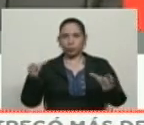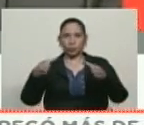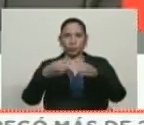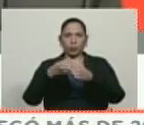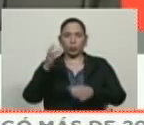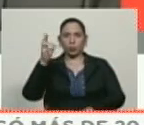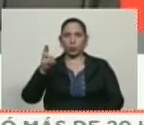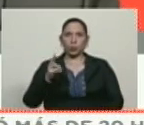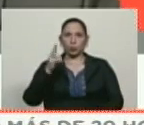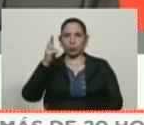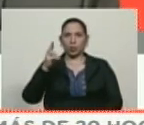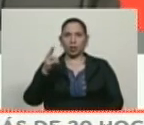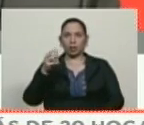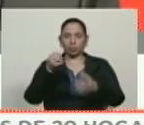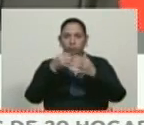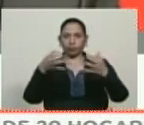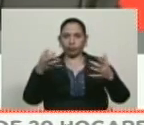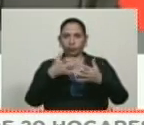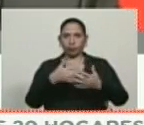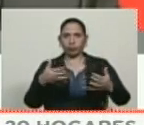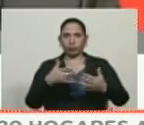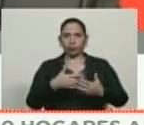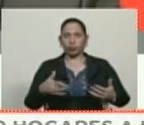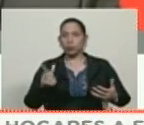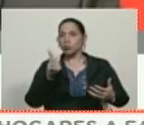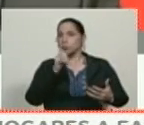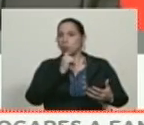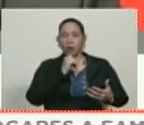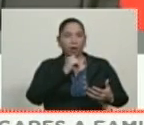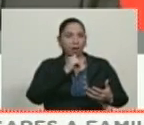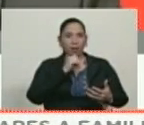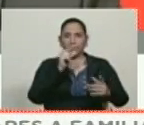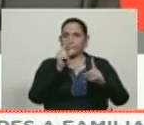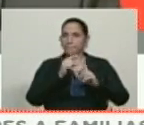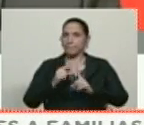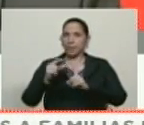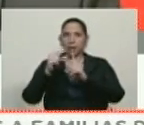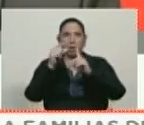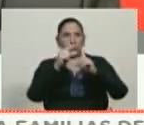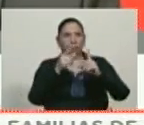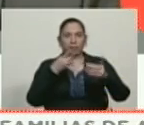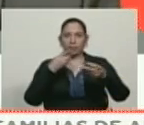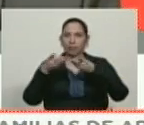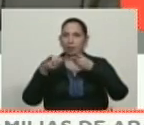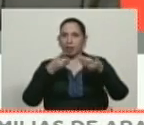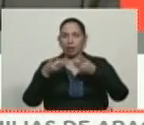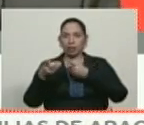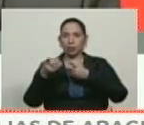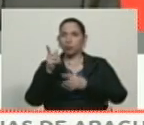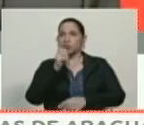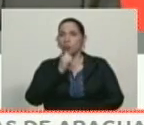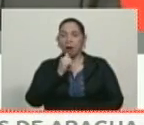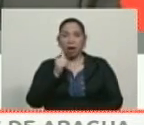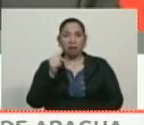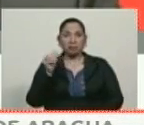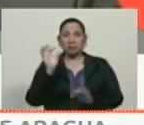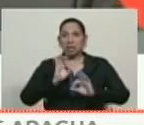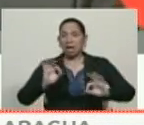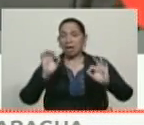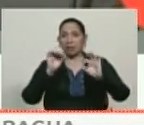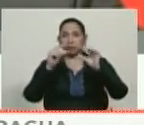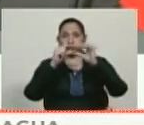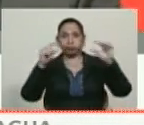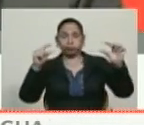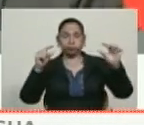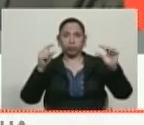y este documento no tiene una palabra diálogo, ni una mención, solamente